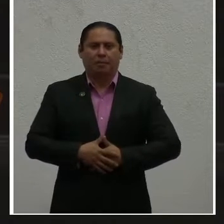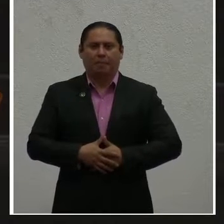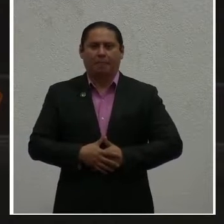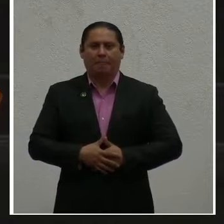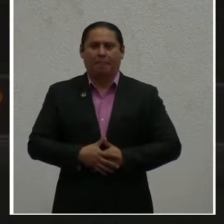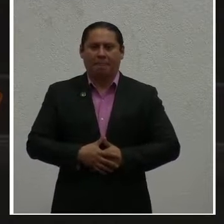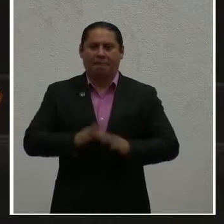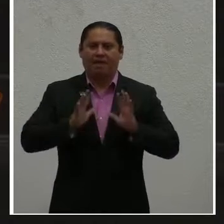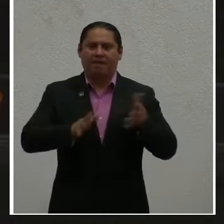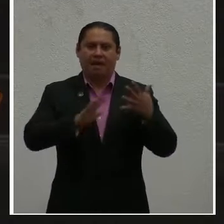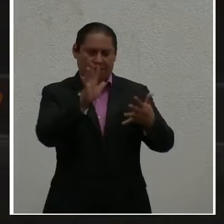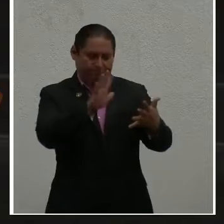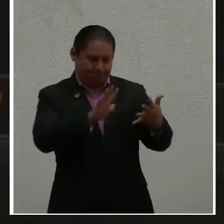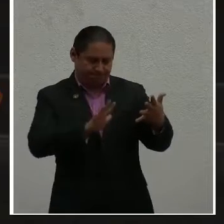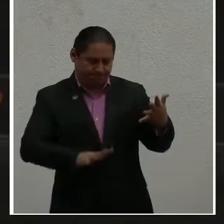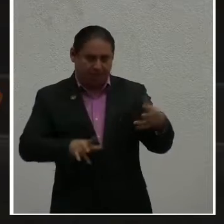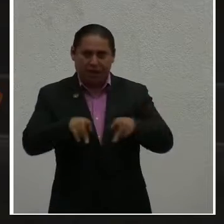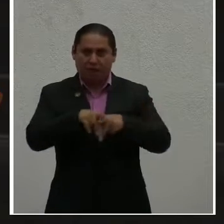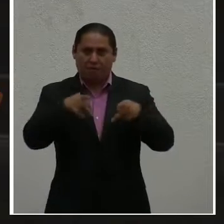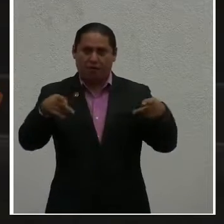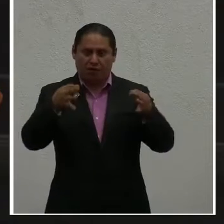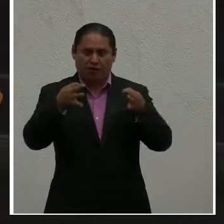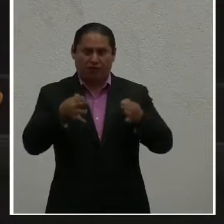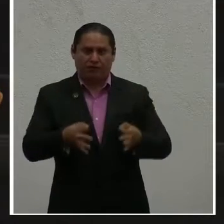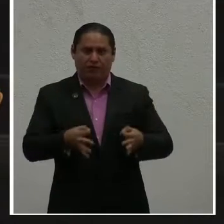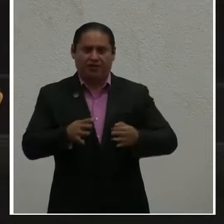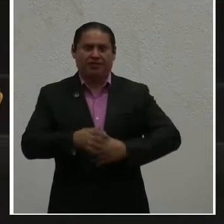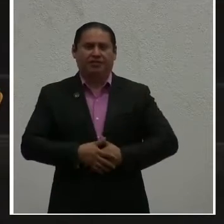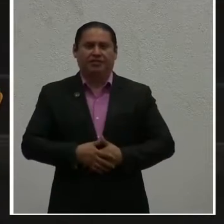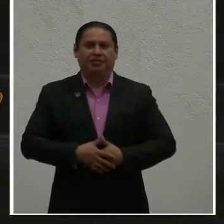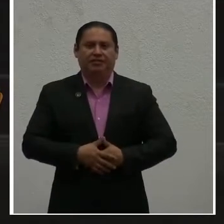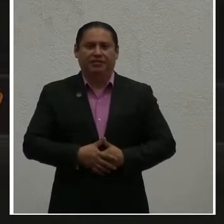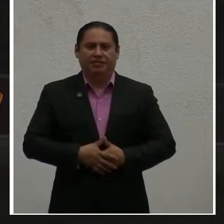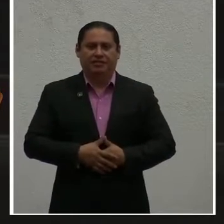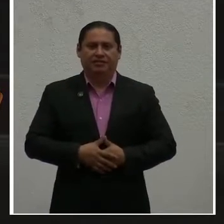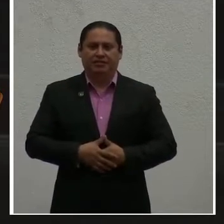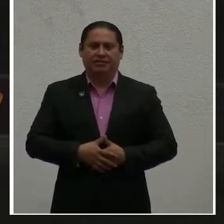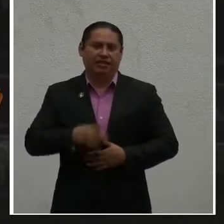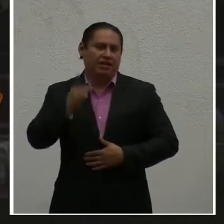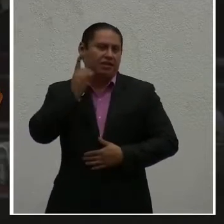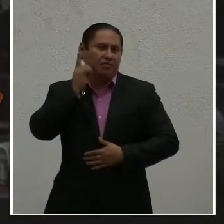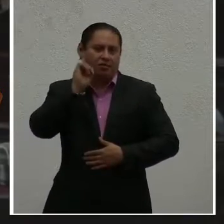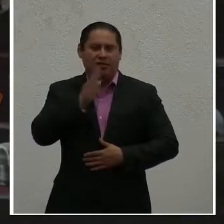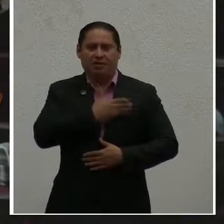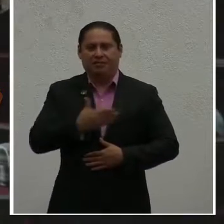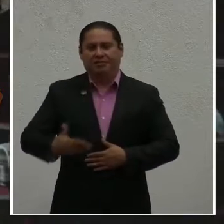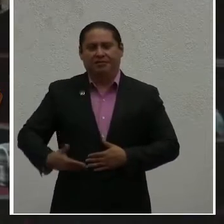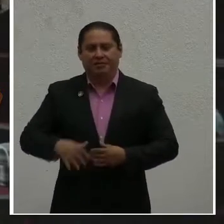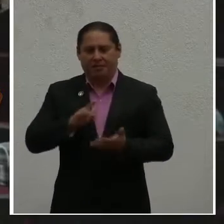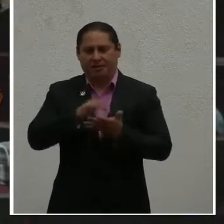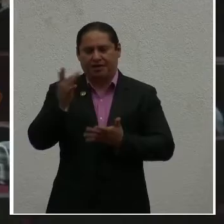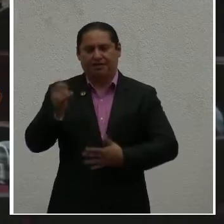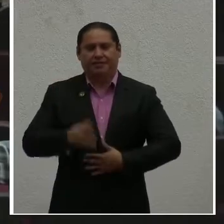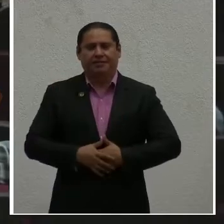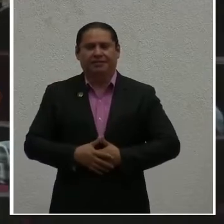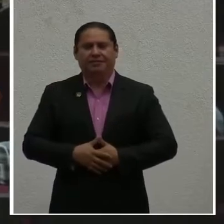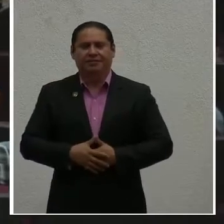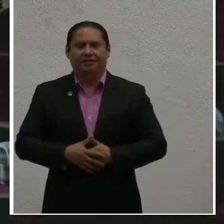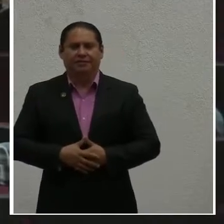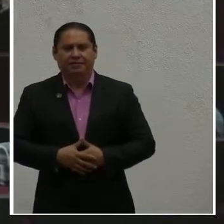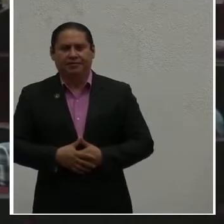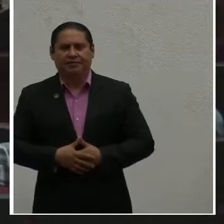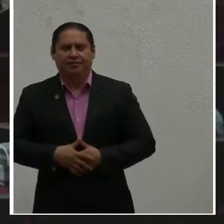Está leído el periódico oficial, diputada presidenta. Gracias, compañera.